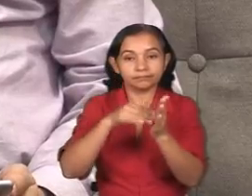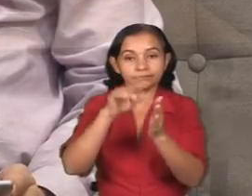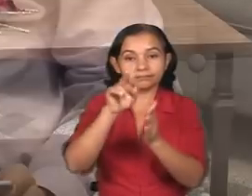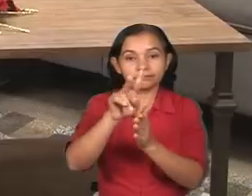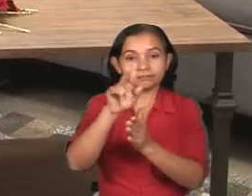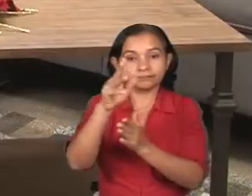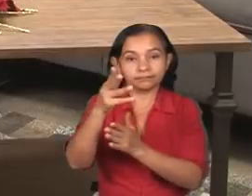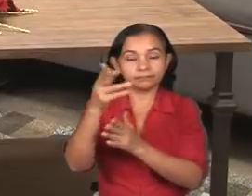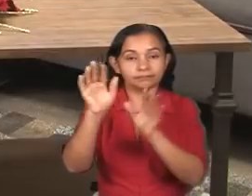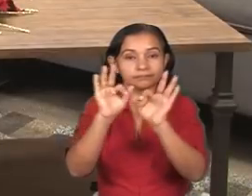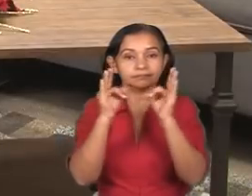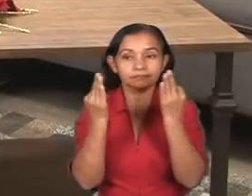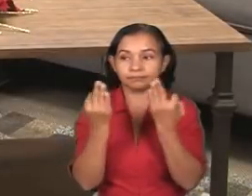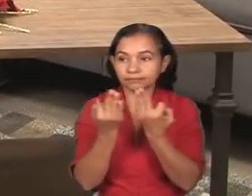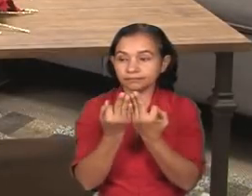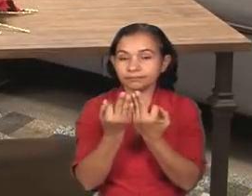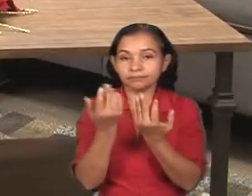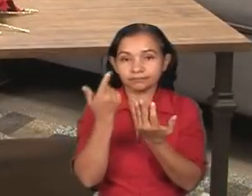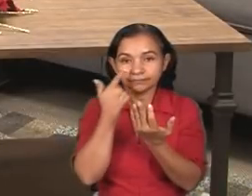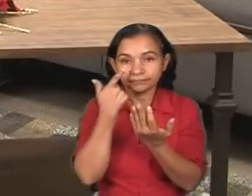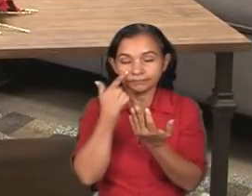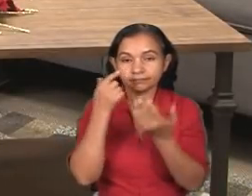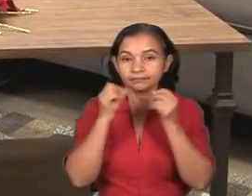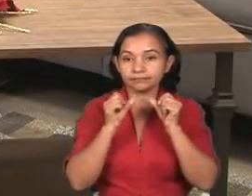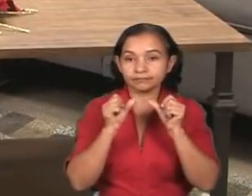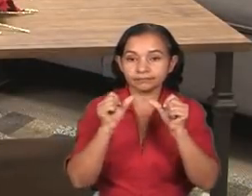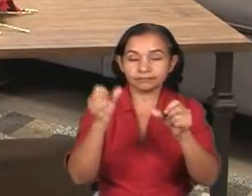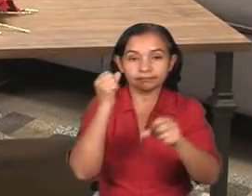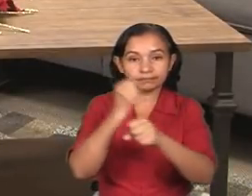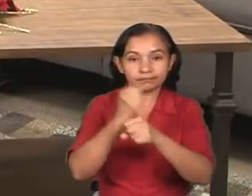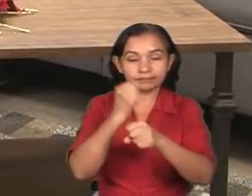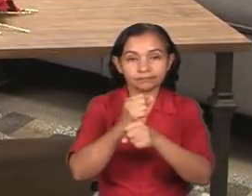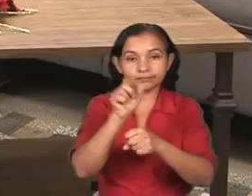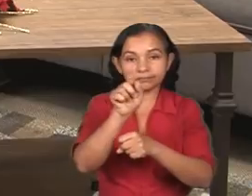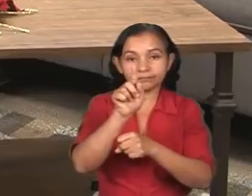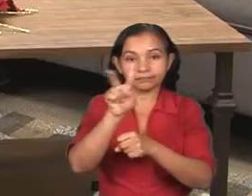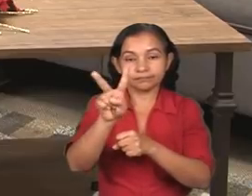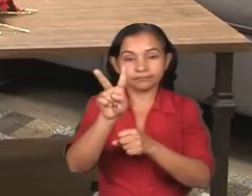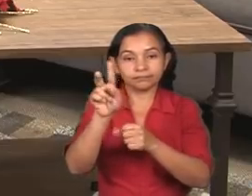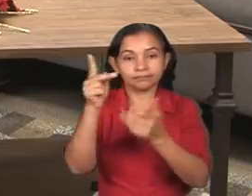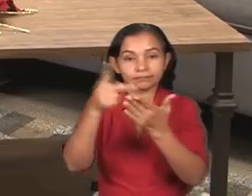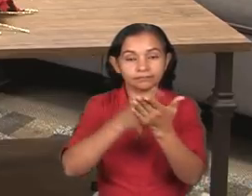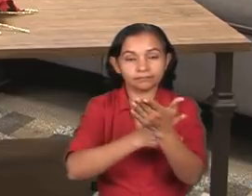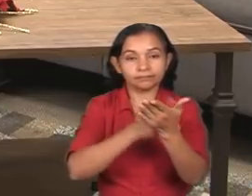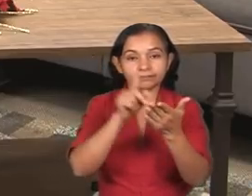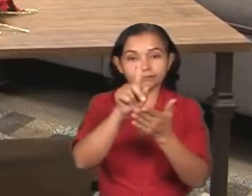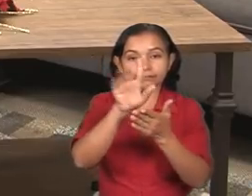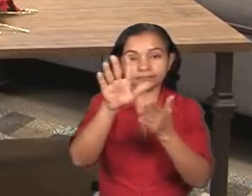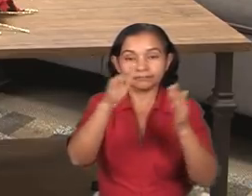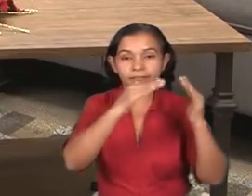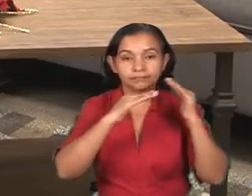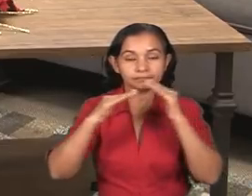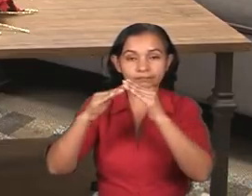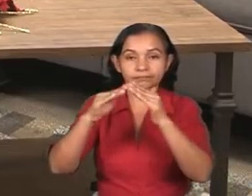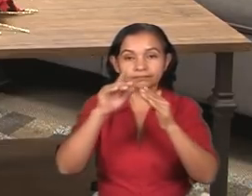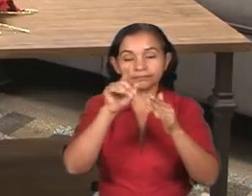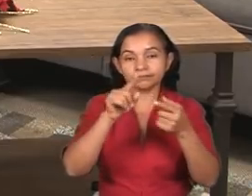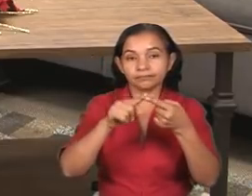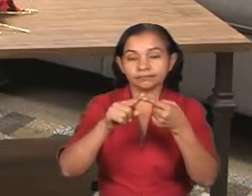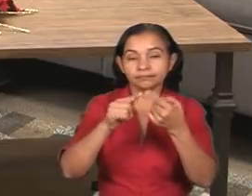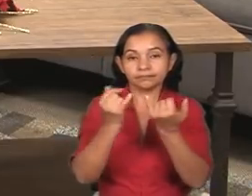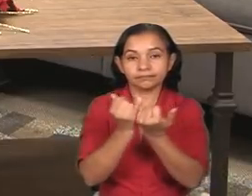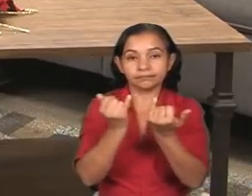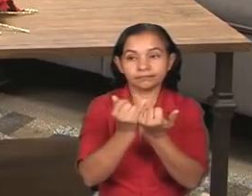222.219 familias. Fíjate bien. Y se continuarán e iniciarán 12 proyectos en 15 ciudades mejorando el servicio a 47.123